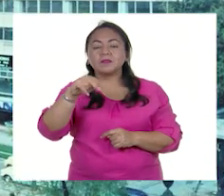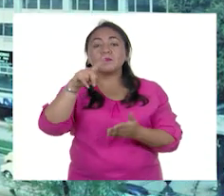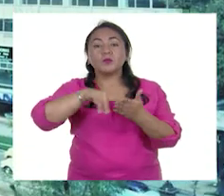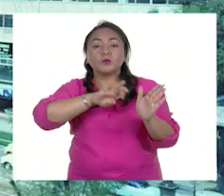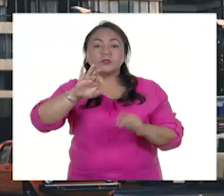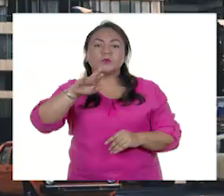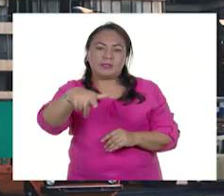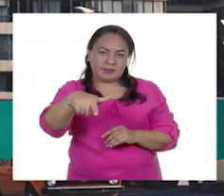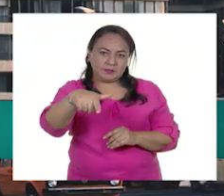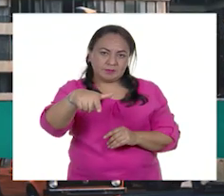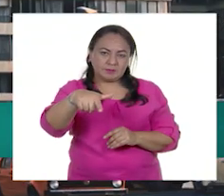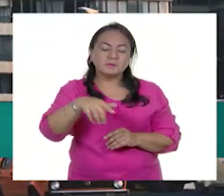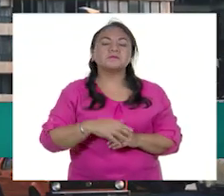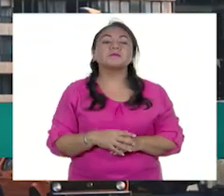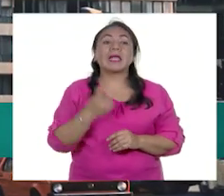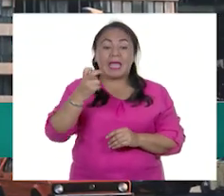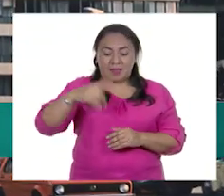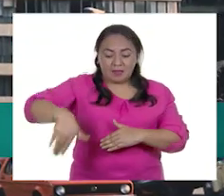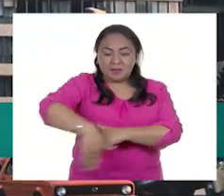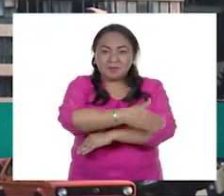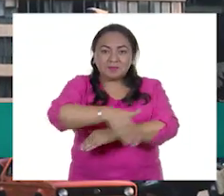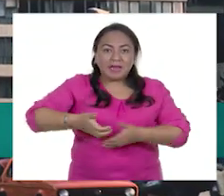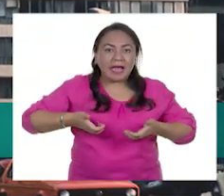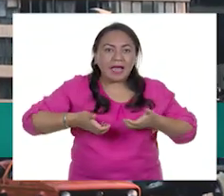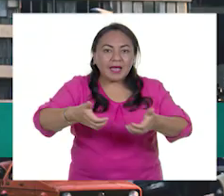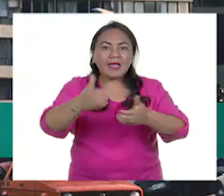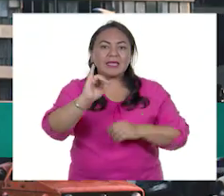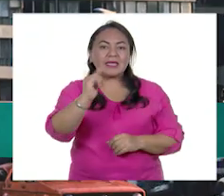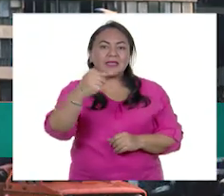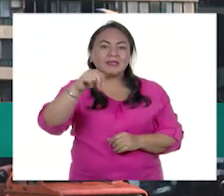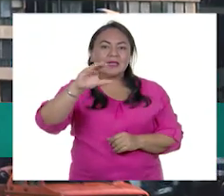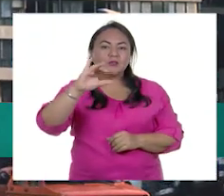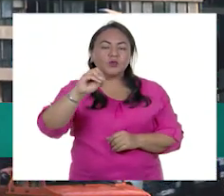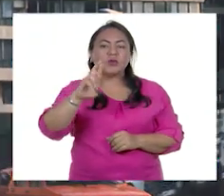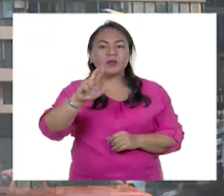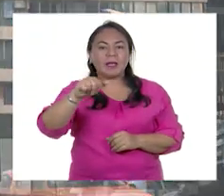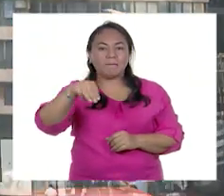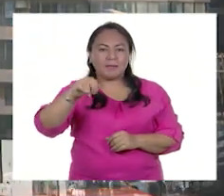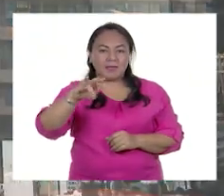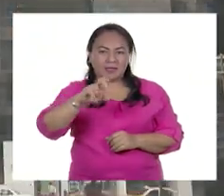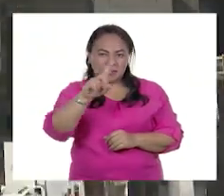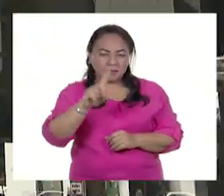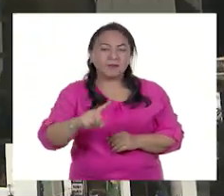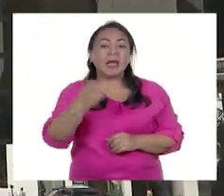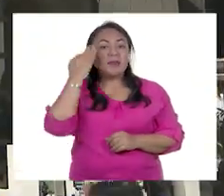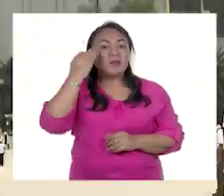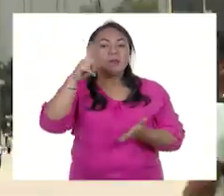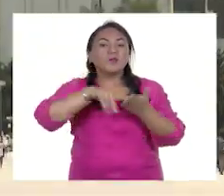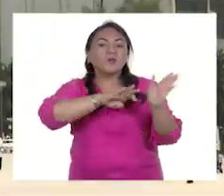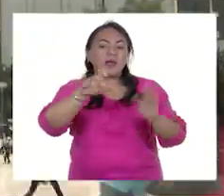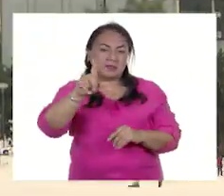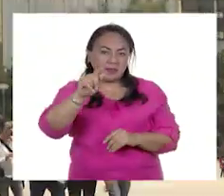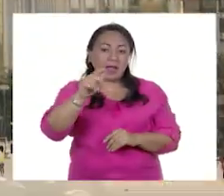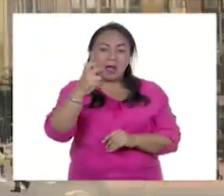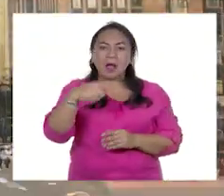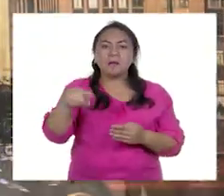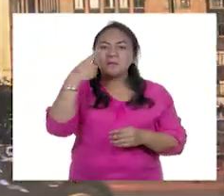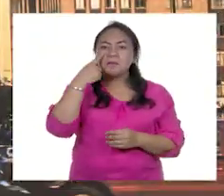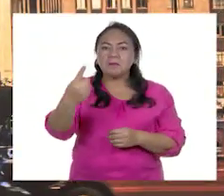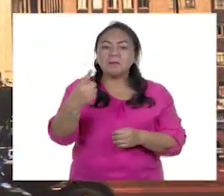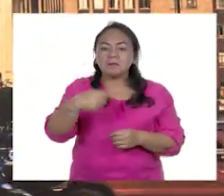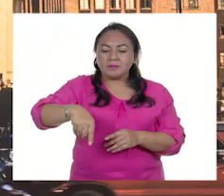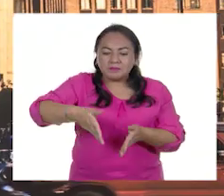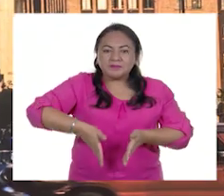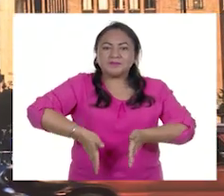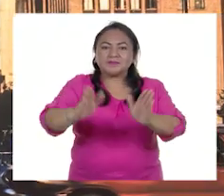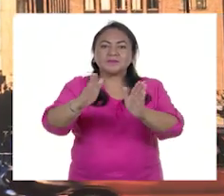1957. Así lucía la calle de Ignacio Ramírez desde la explanada del Monumento a la Revolución en los 70, y esta era la vista hacia la